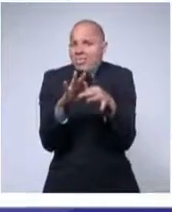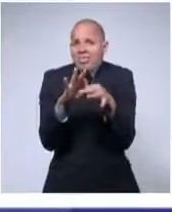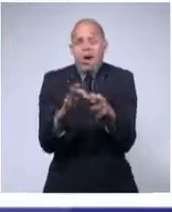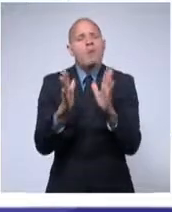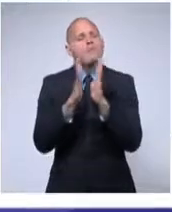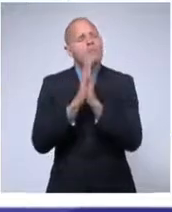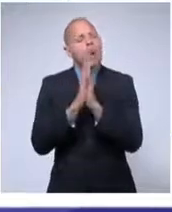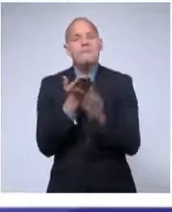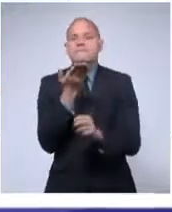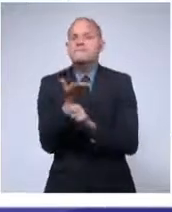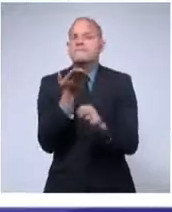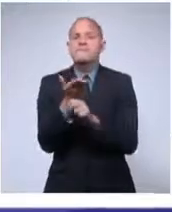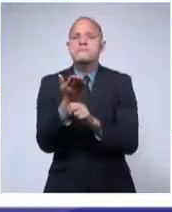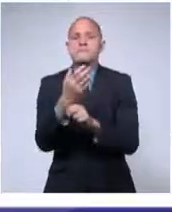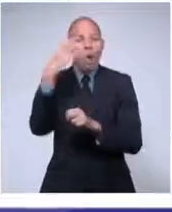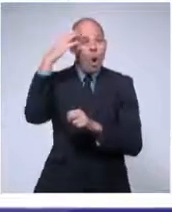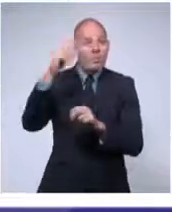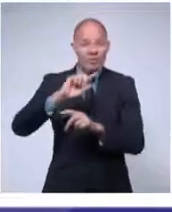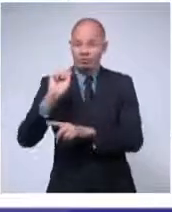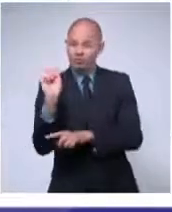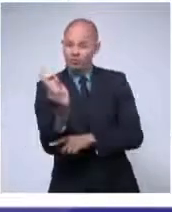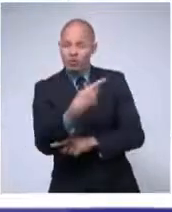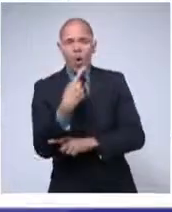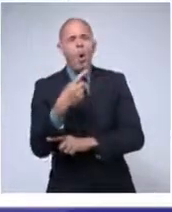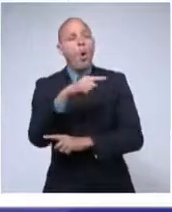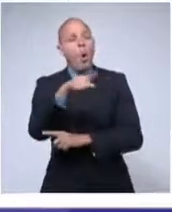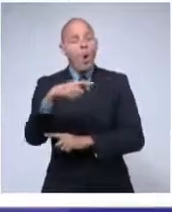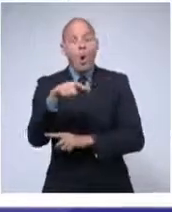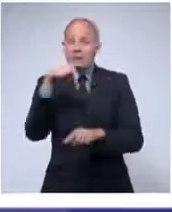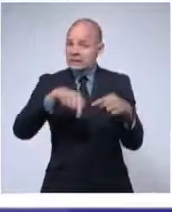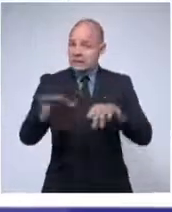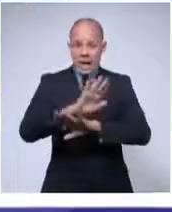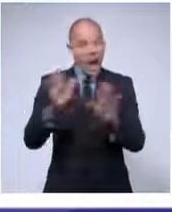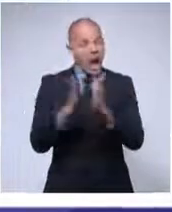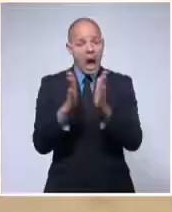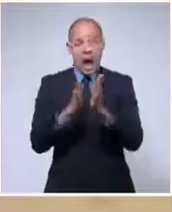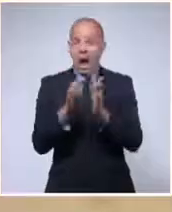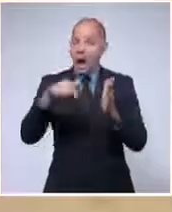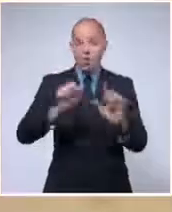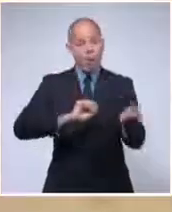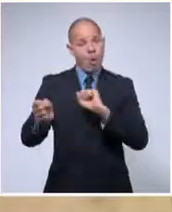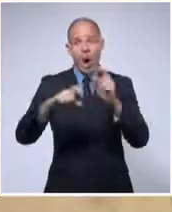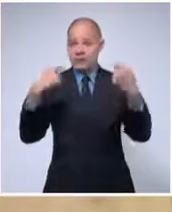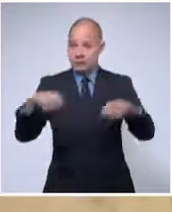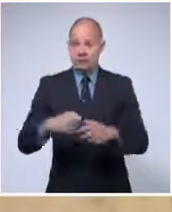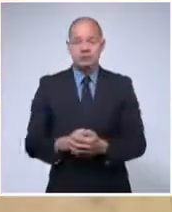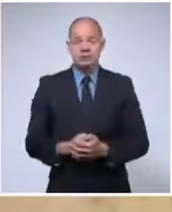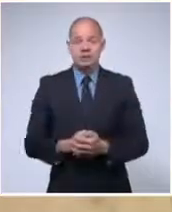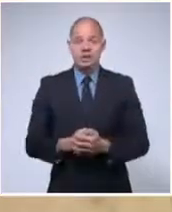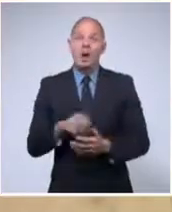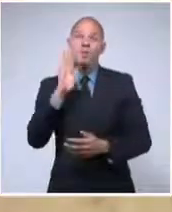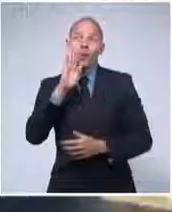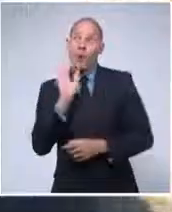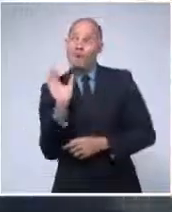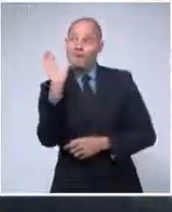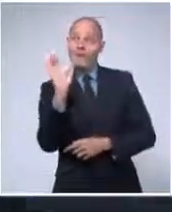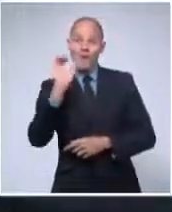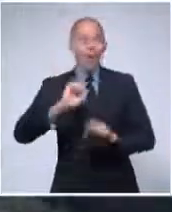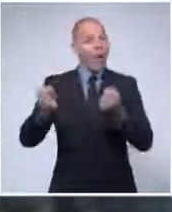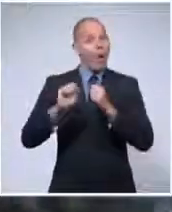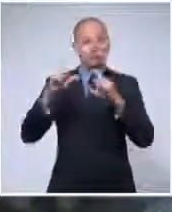todos los líderes del mundo para que declaren un estado de emergencia climática en sus países hasta que se alcance la neutralidad en carbono. Y es que la mayoría de las inversiones